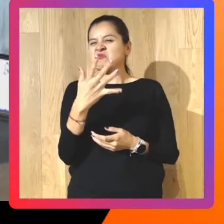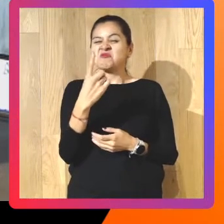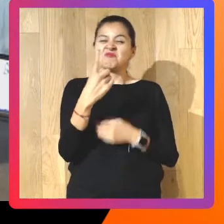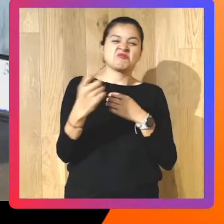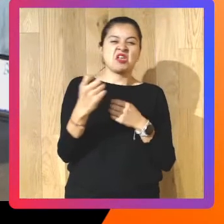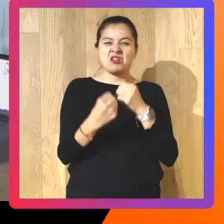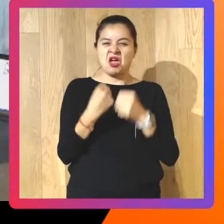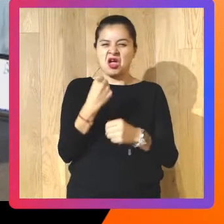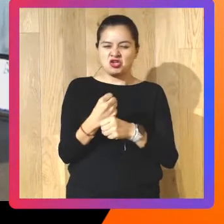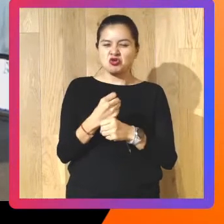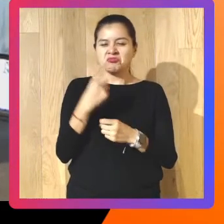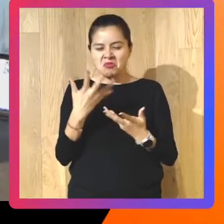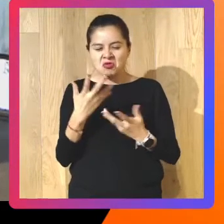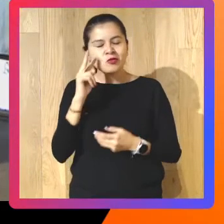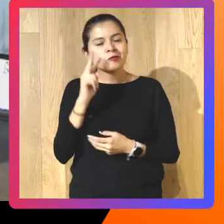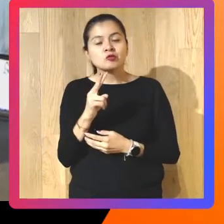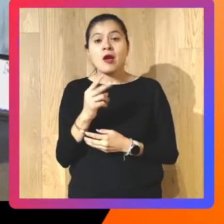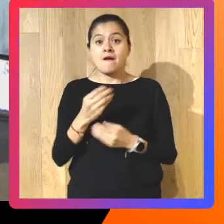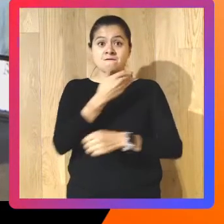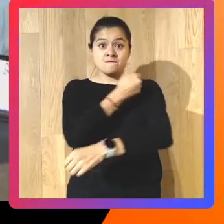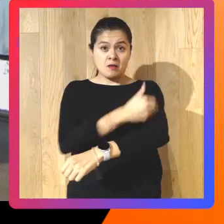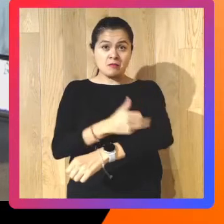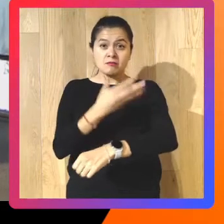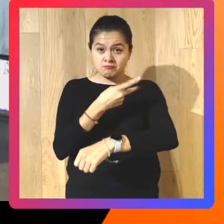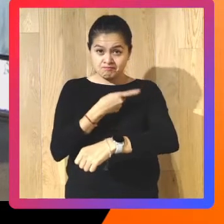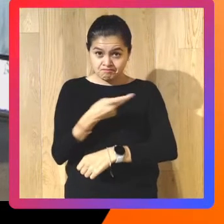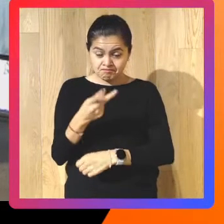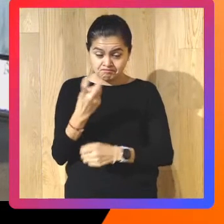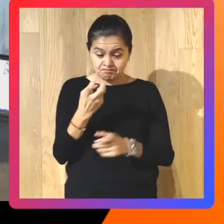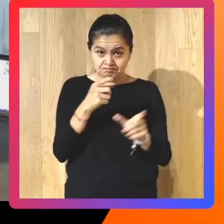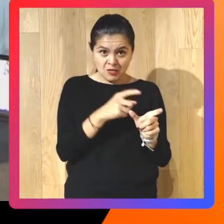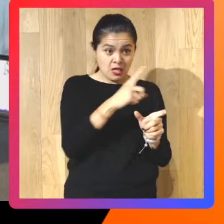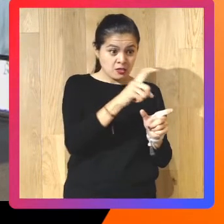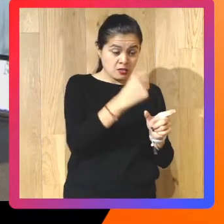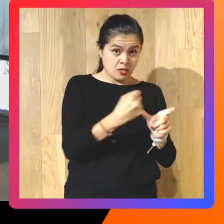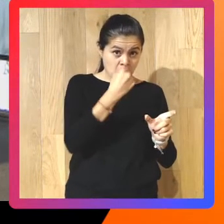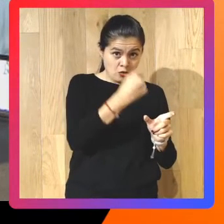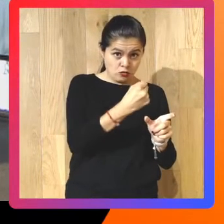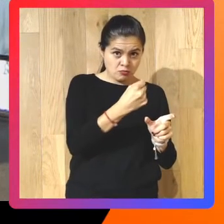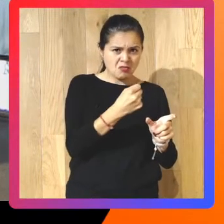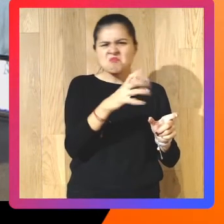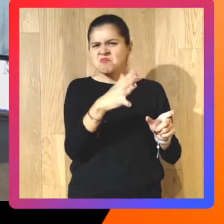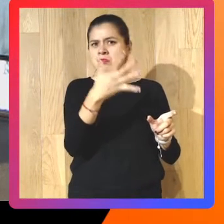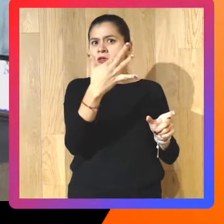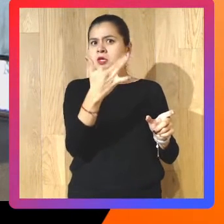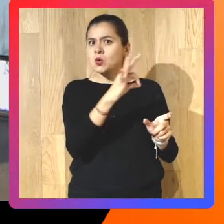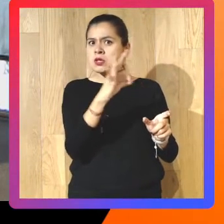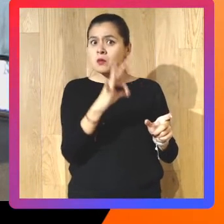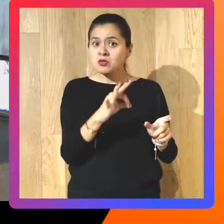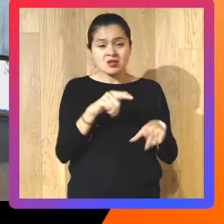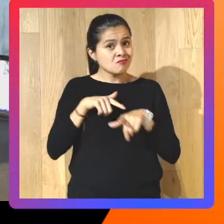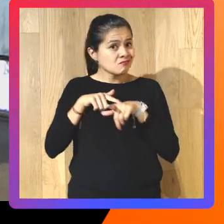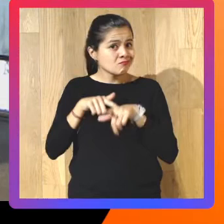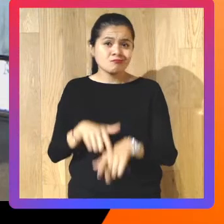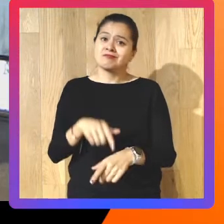la movilidad social ha sido una familia que era pobre hace 100 años, el 50% de esas familias siguen